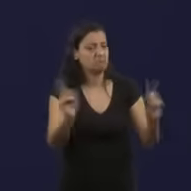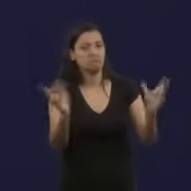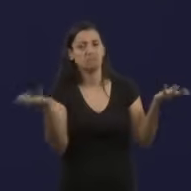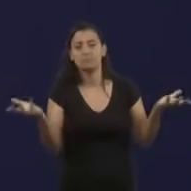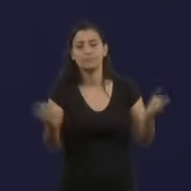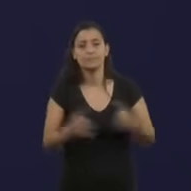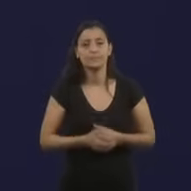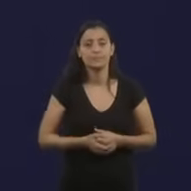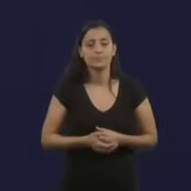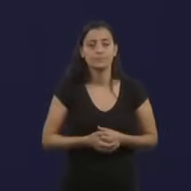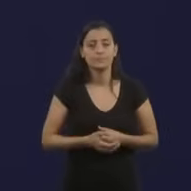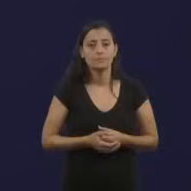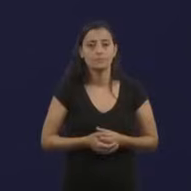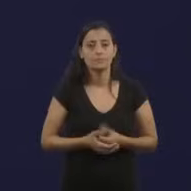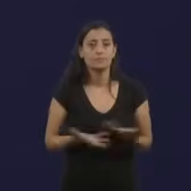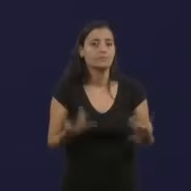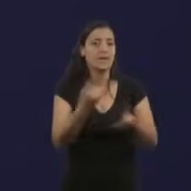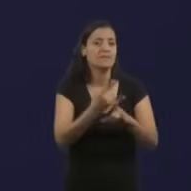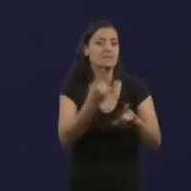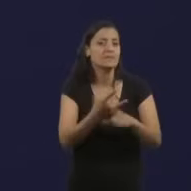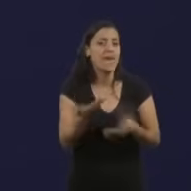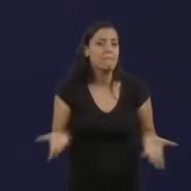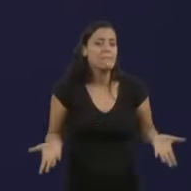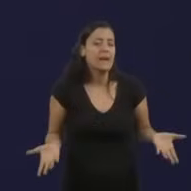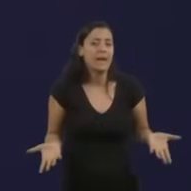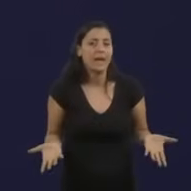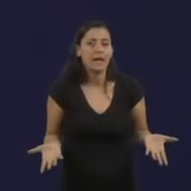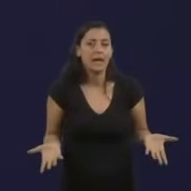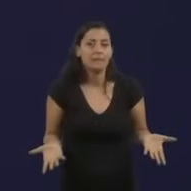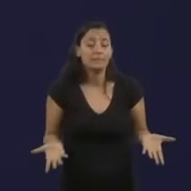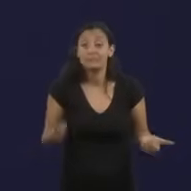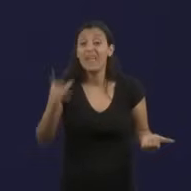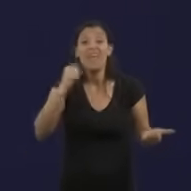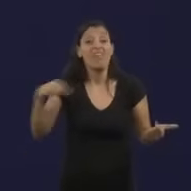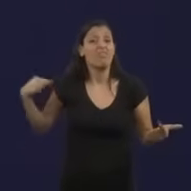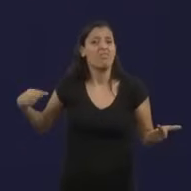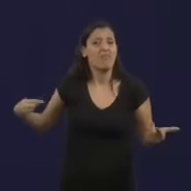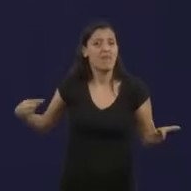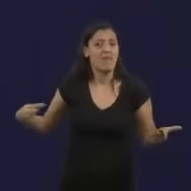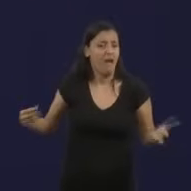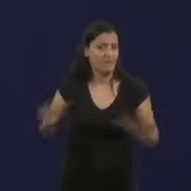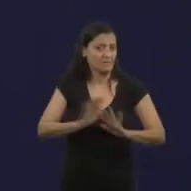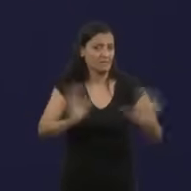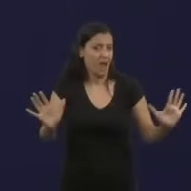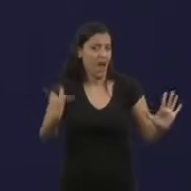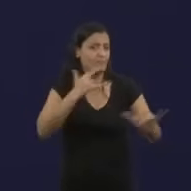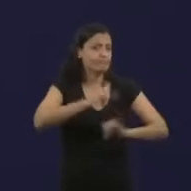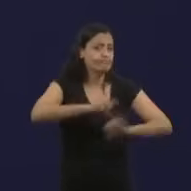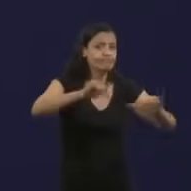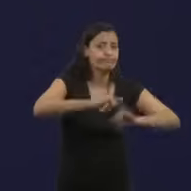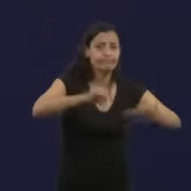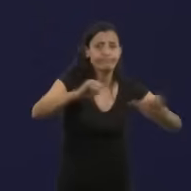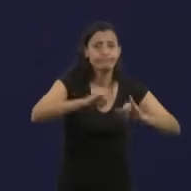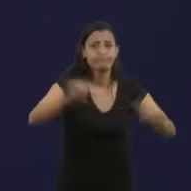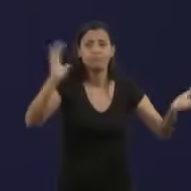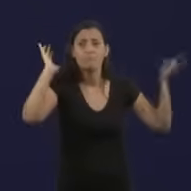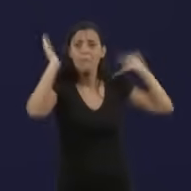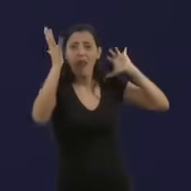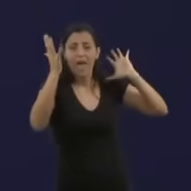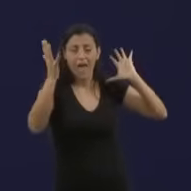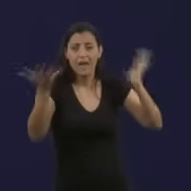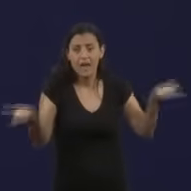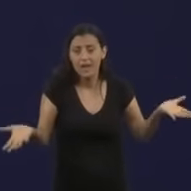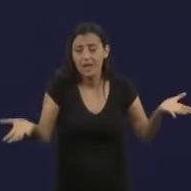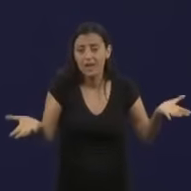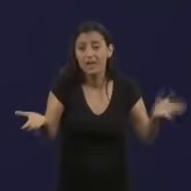Fueron por supuesto Siempre durante toda la durante estos últimos días desde bueno él estuvo por supuesto con todos juntos